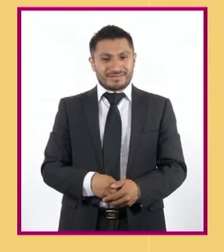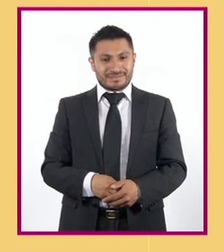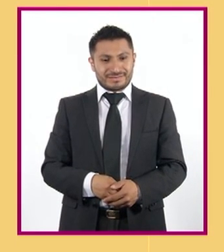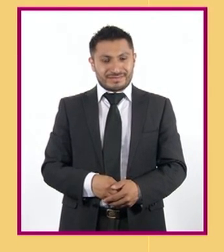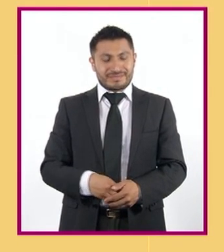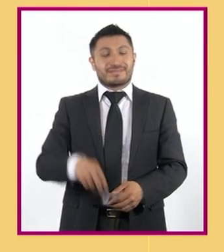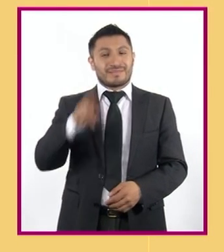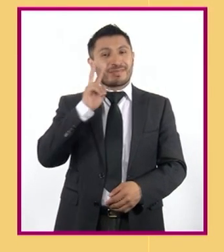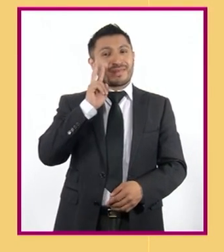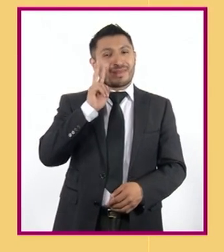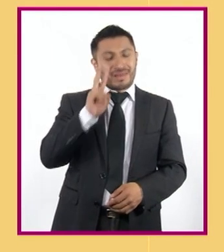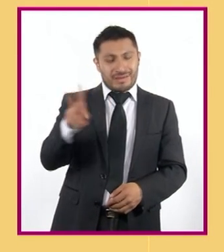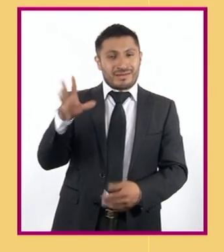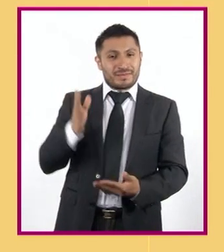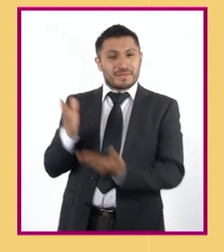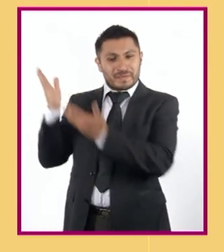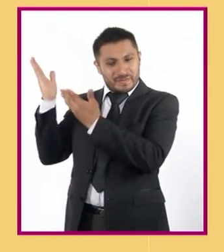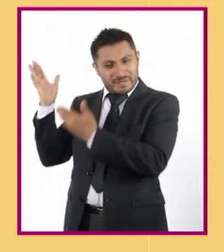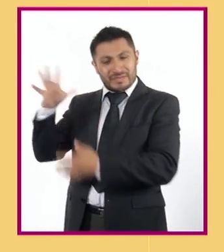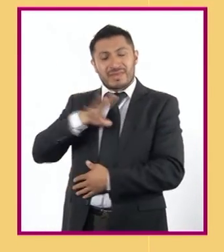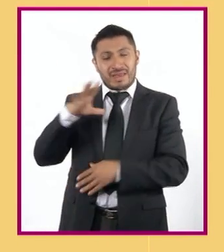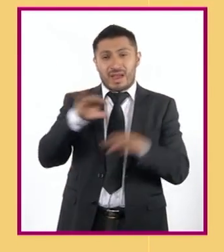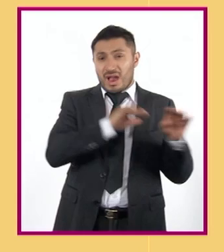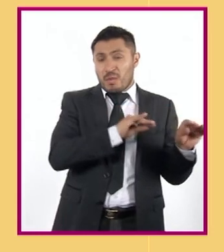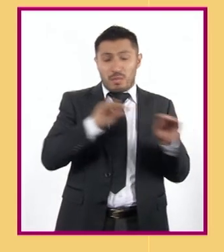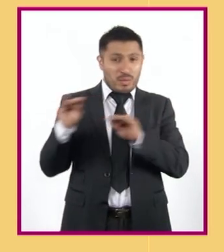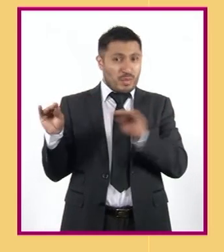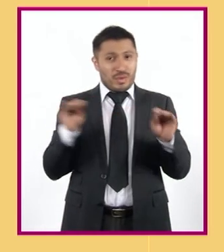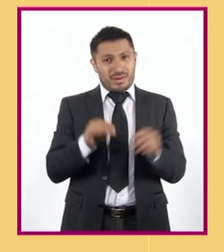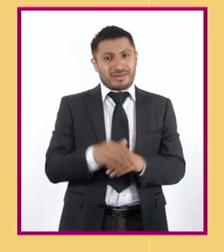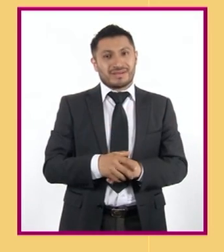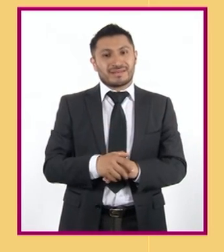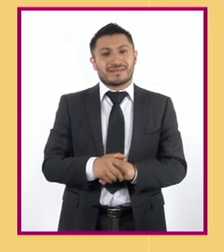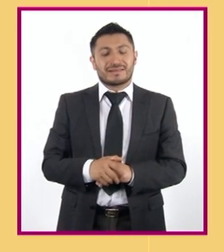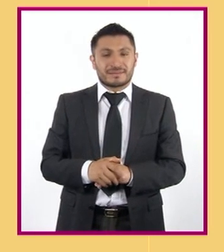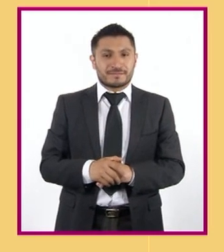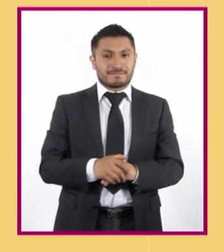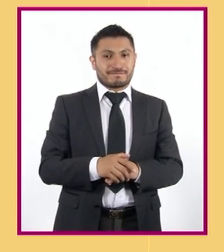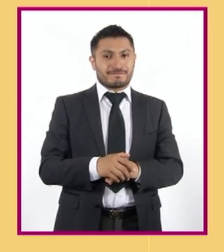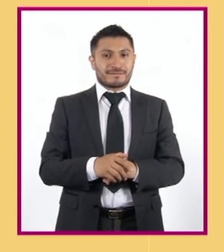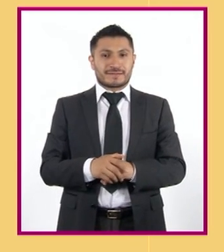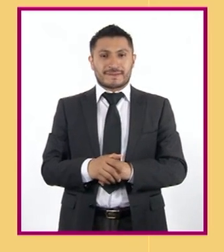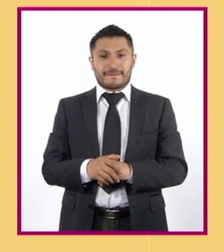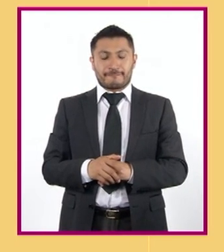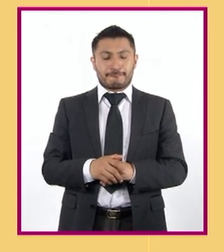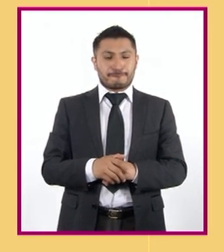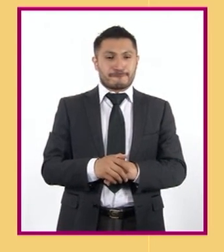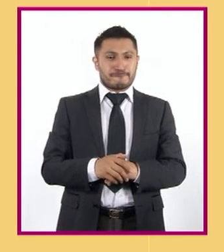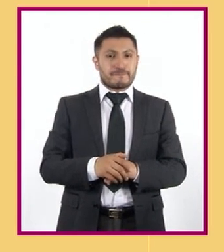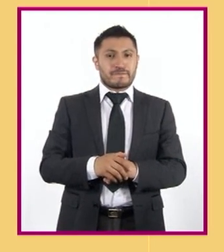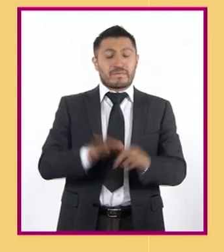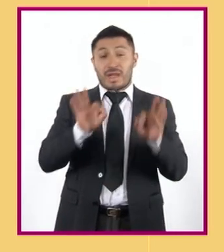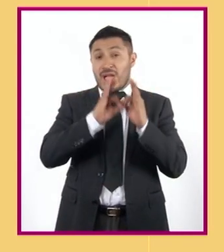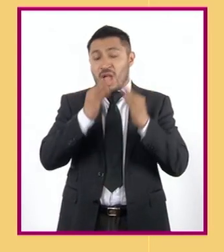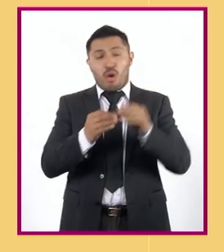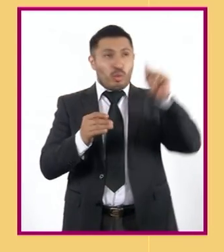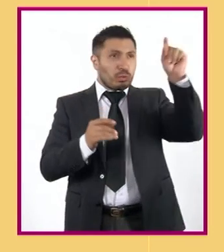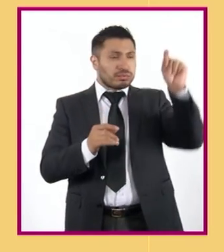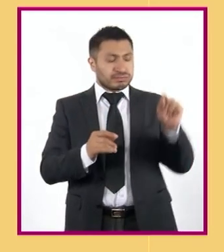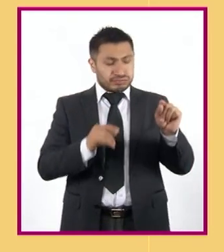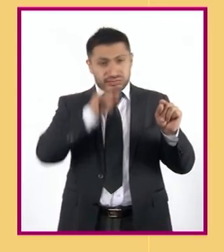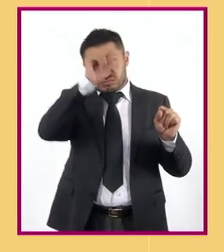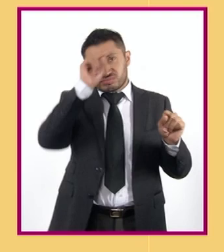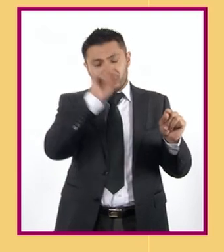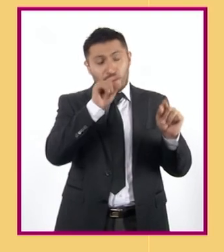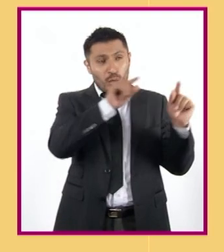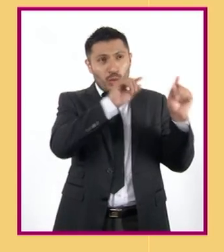Podrán darse cuenta que existe un desplazamiento de cada punto entre las figuras geométricas. Realmente